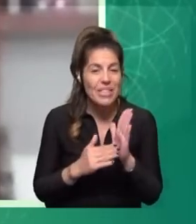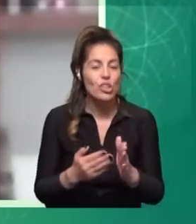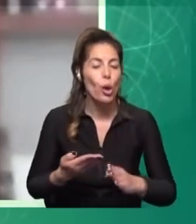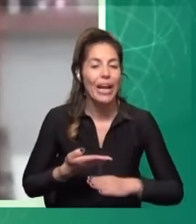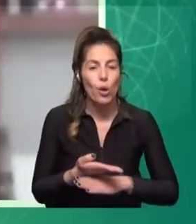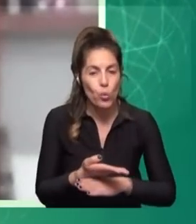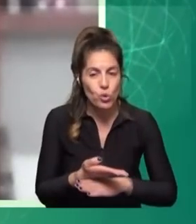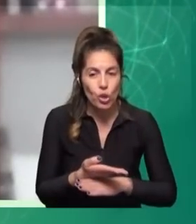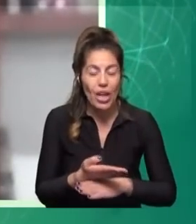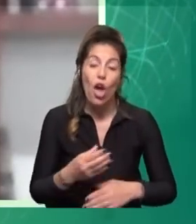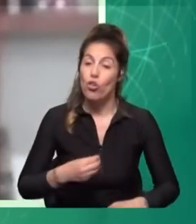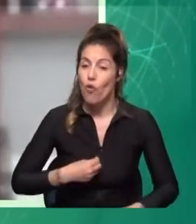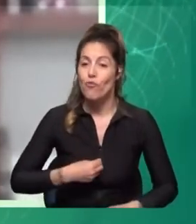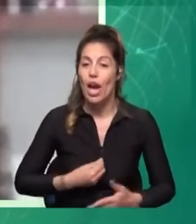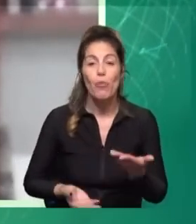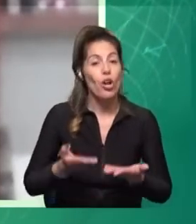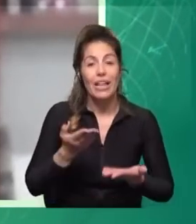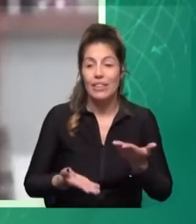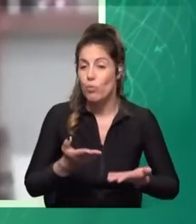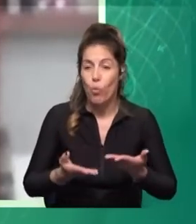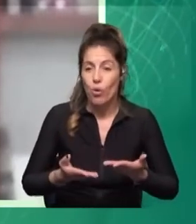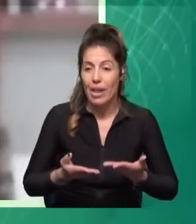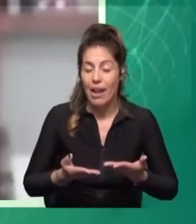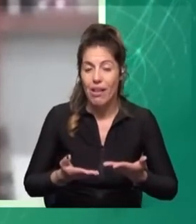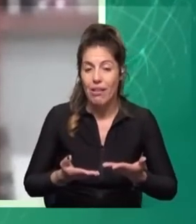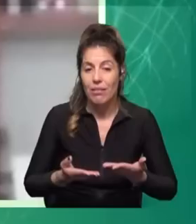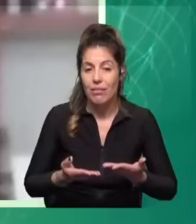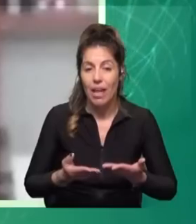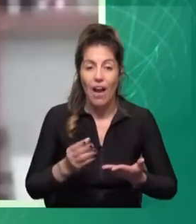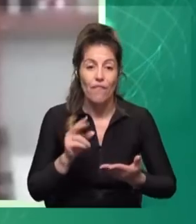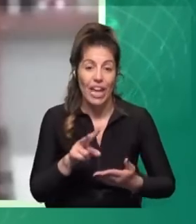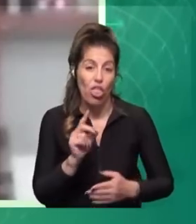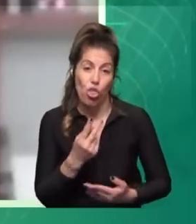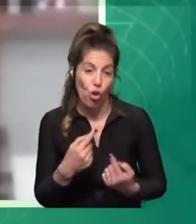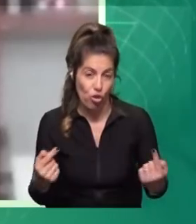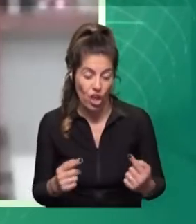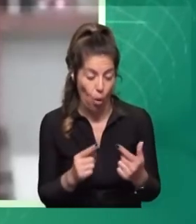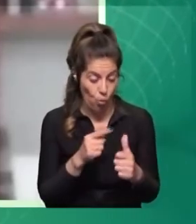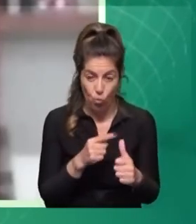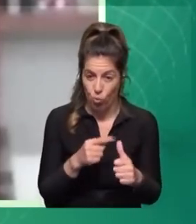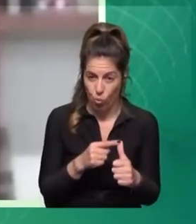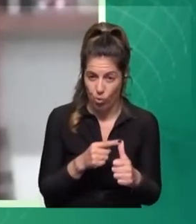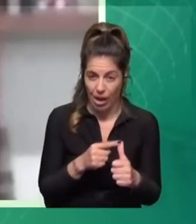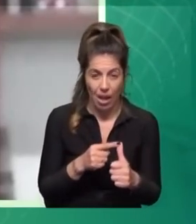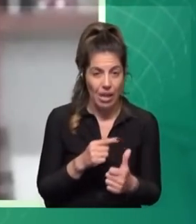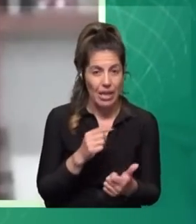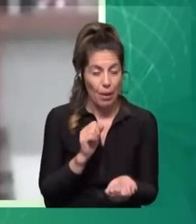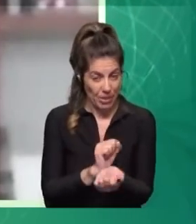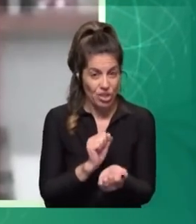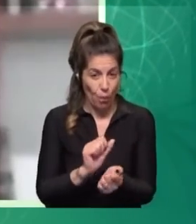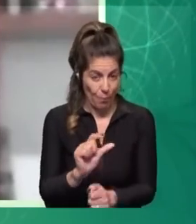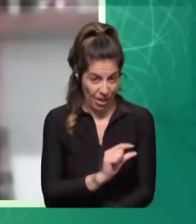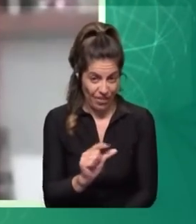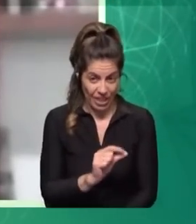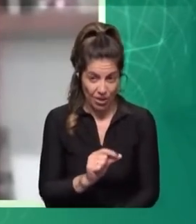el recurso de apelación y confiamos que el tribunal de apelaciones en lo penal advierta dos cosas Una que se impone la prisión preventiva